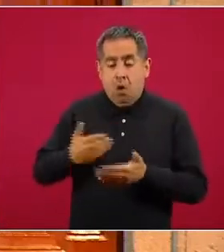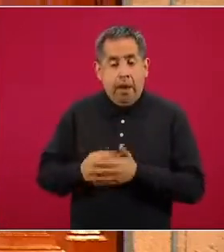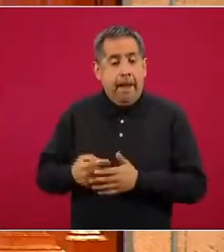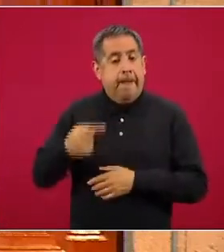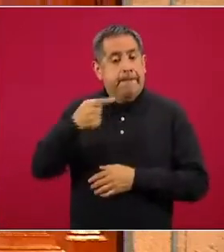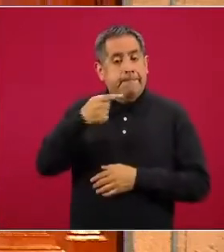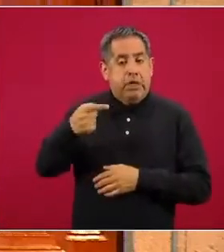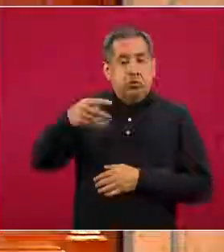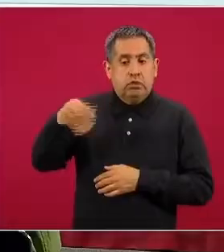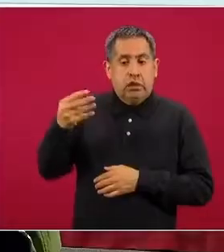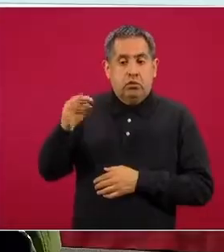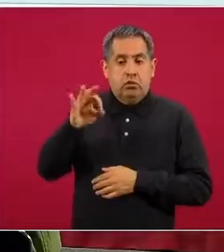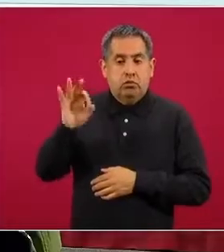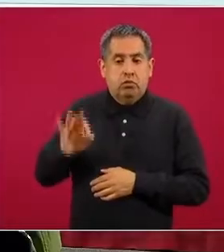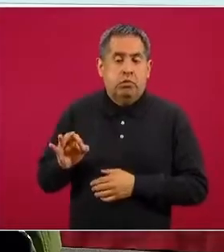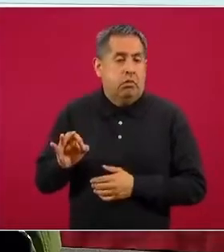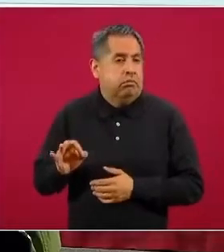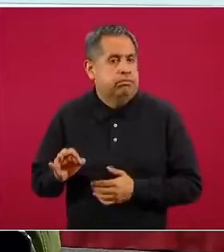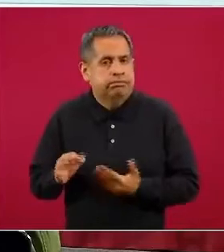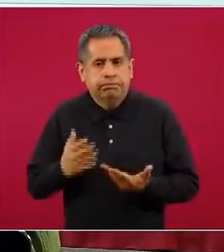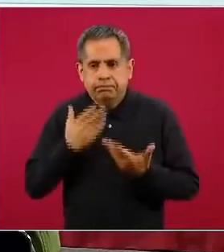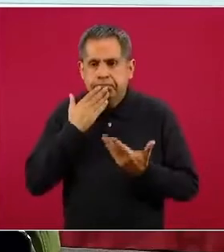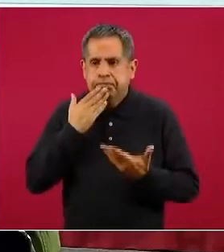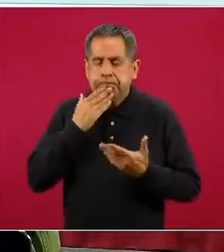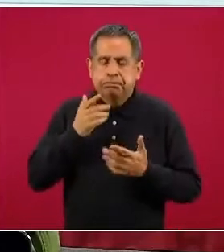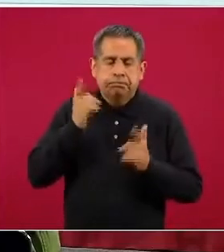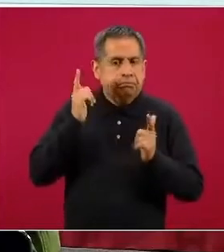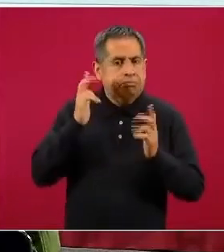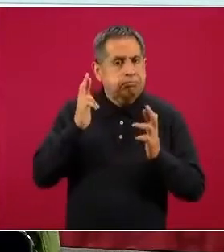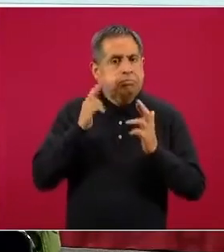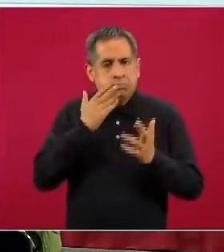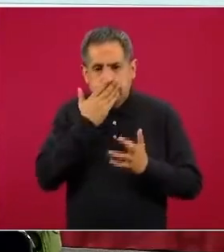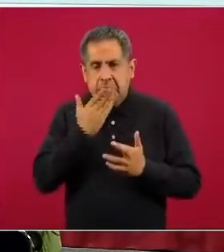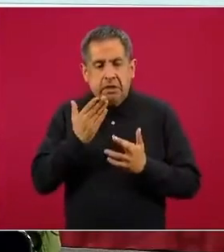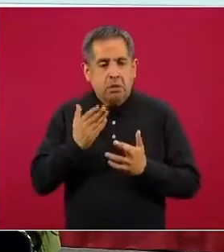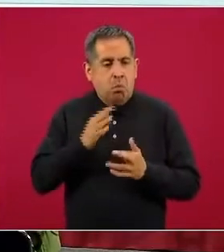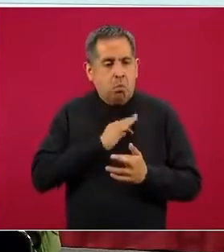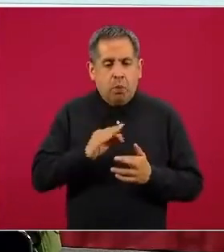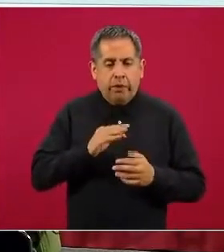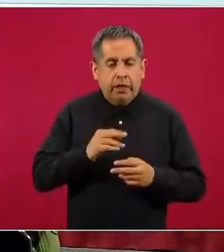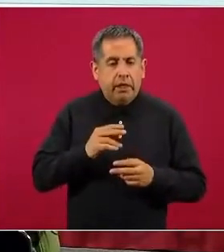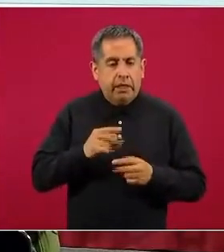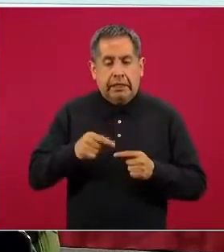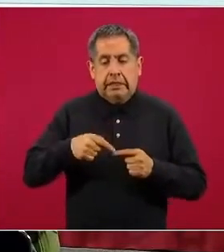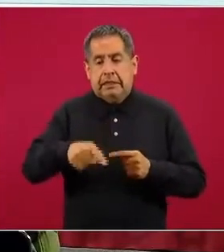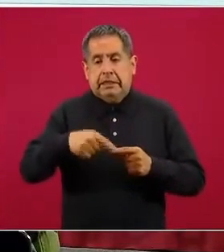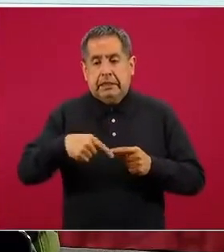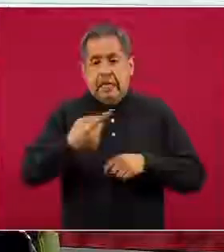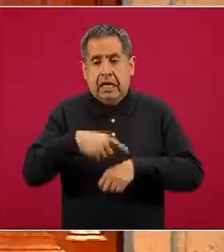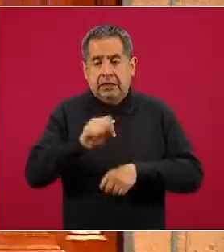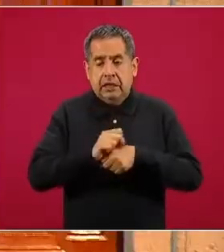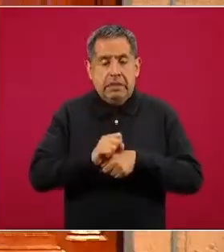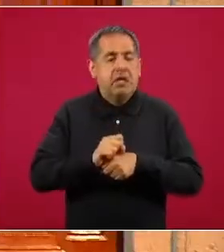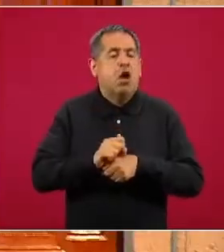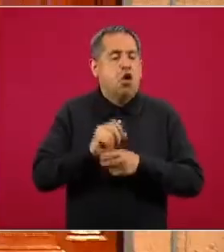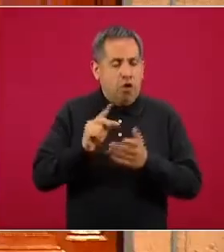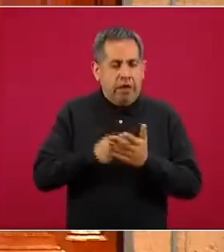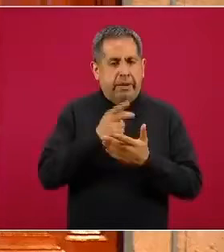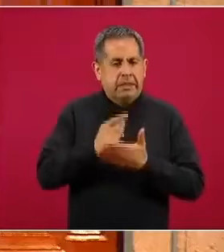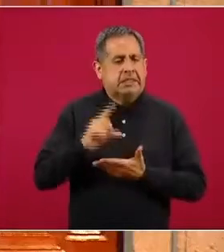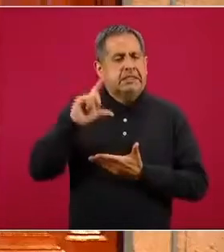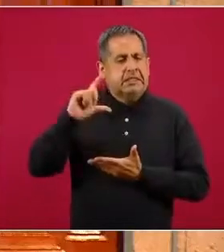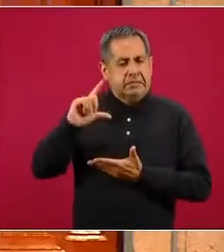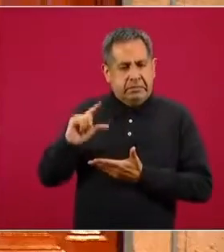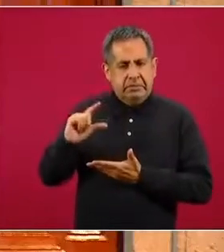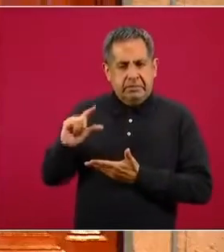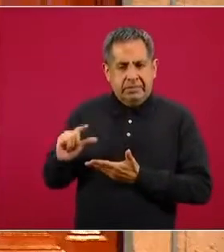14%, lo cual nos da una buena expectativa de que podamos terminar esta semana con el descenso, después